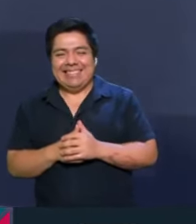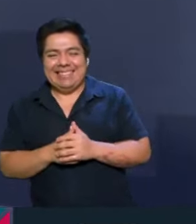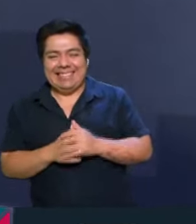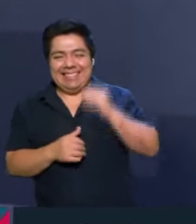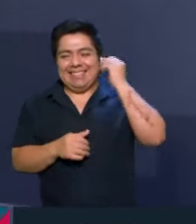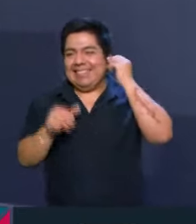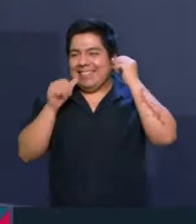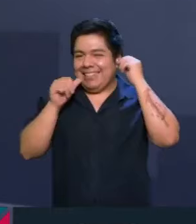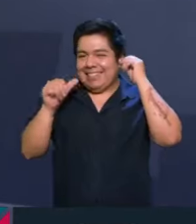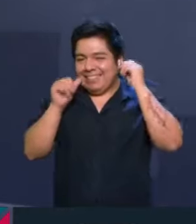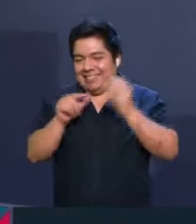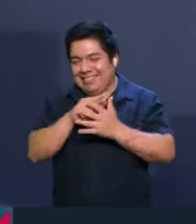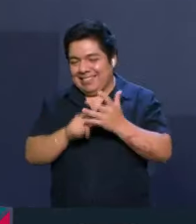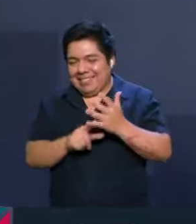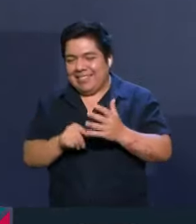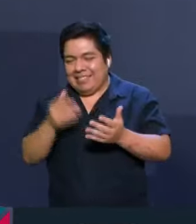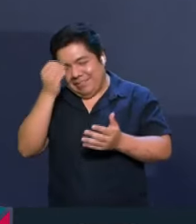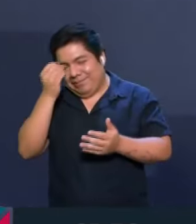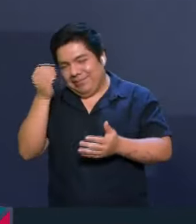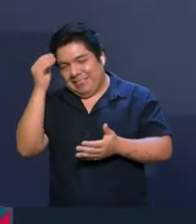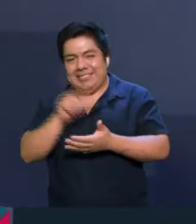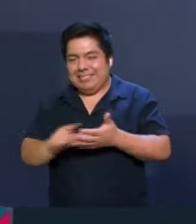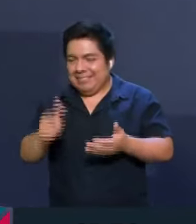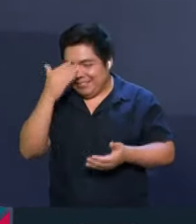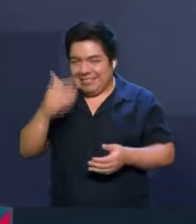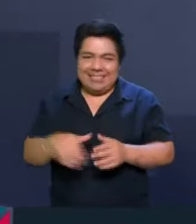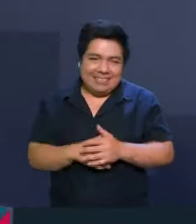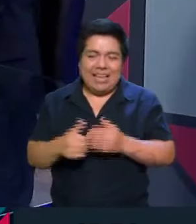porque ayer fui a La Lagunilla y vi uno de estos y no lo compré. Ahora aquí no, la